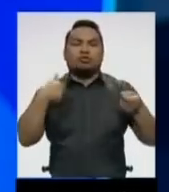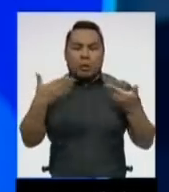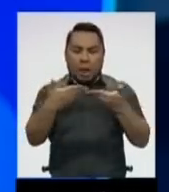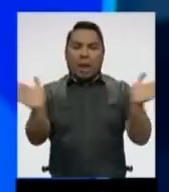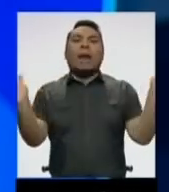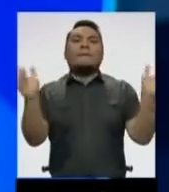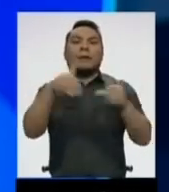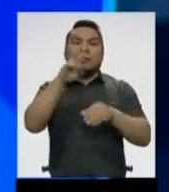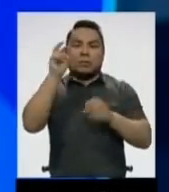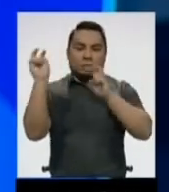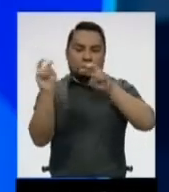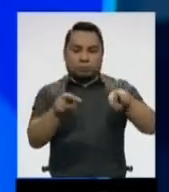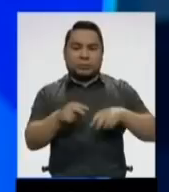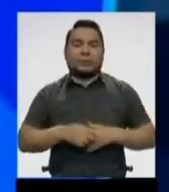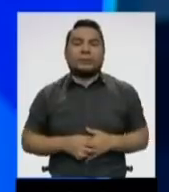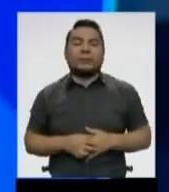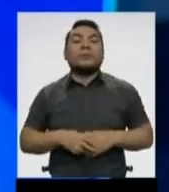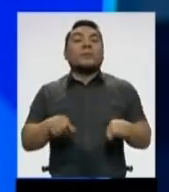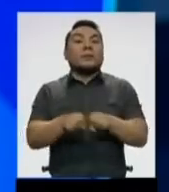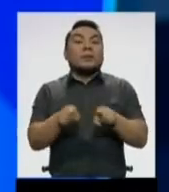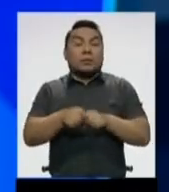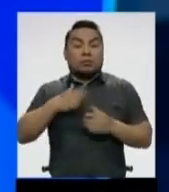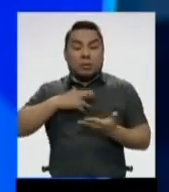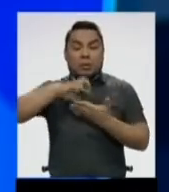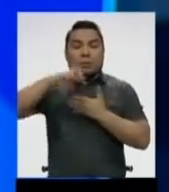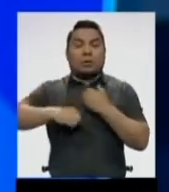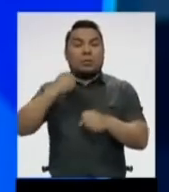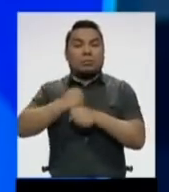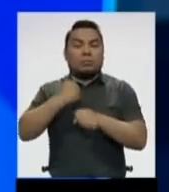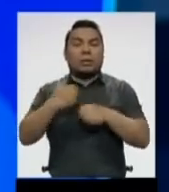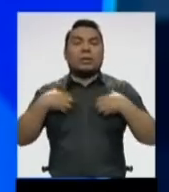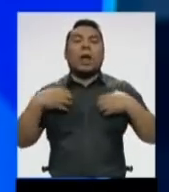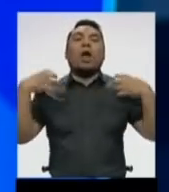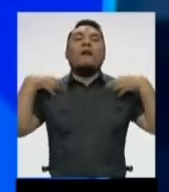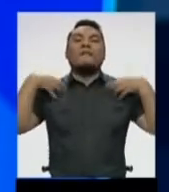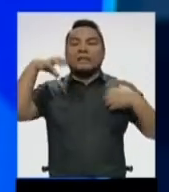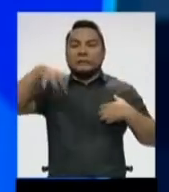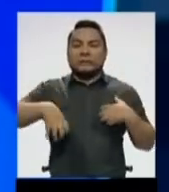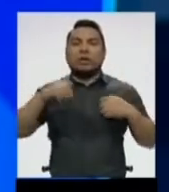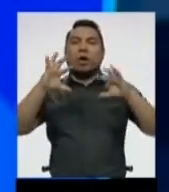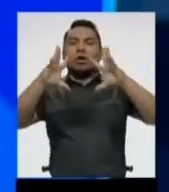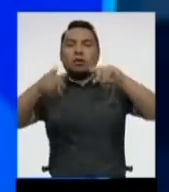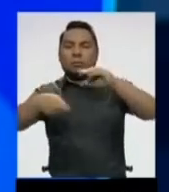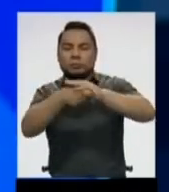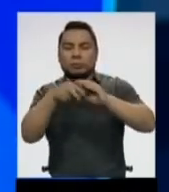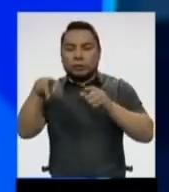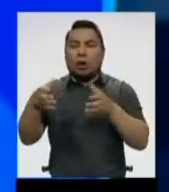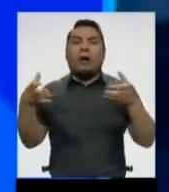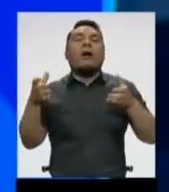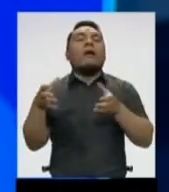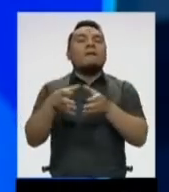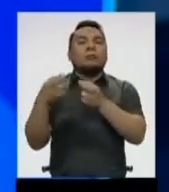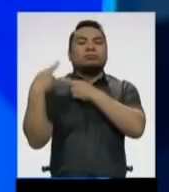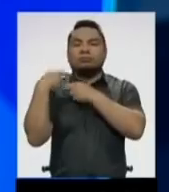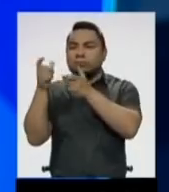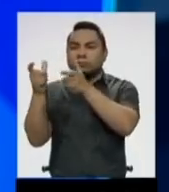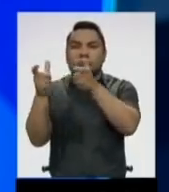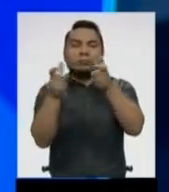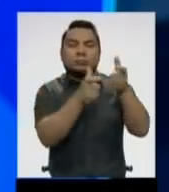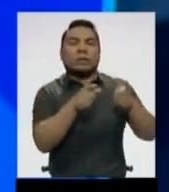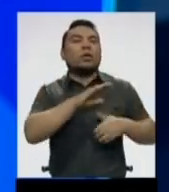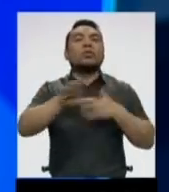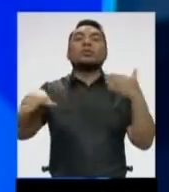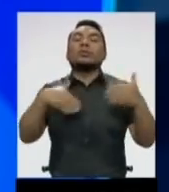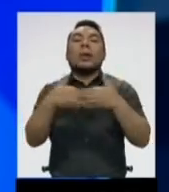dinero. En nuestro plan de gobierno tenemos una oficina anticorrupción donde vamos a hacer que las cosas